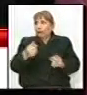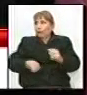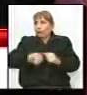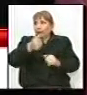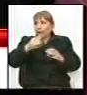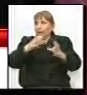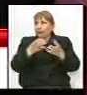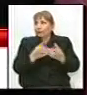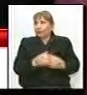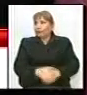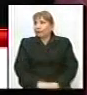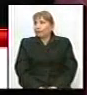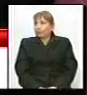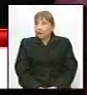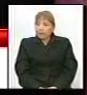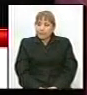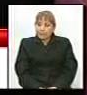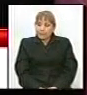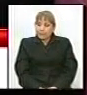institución.